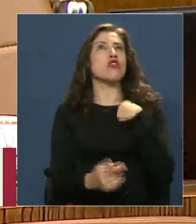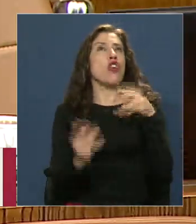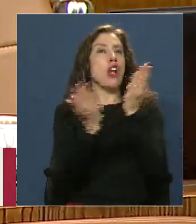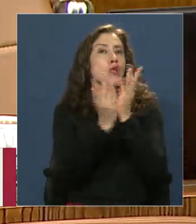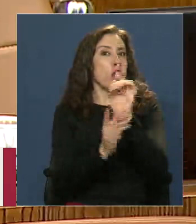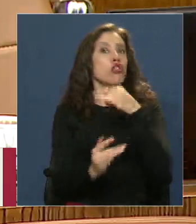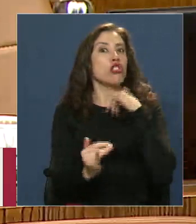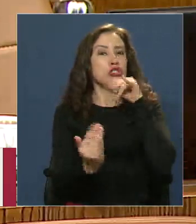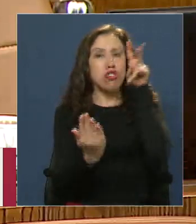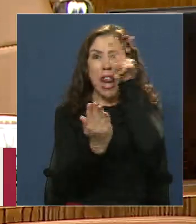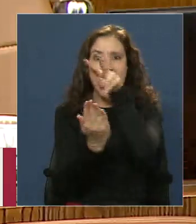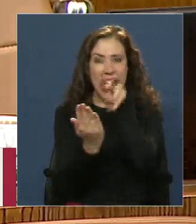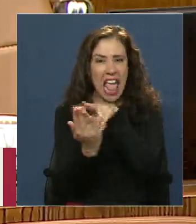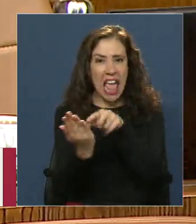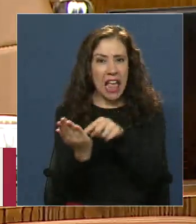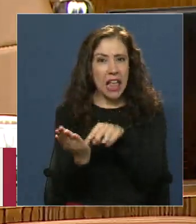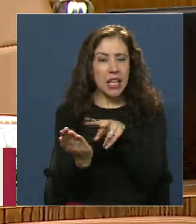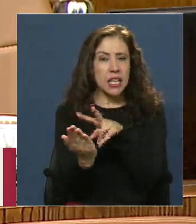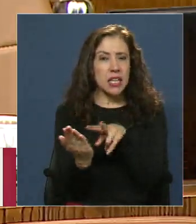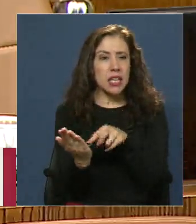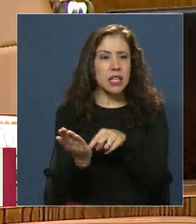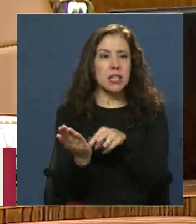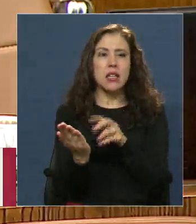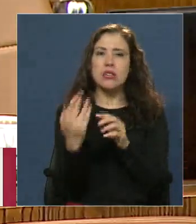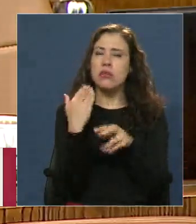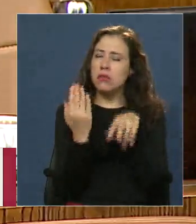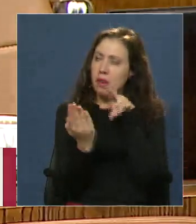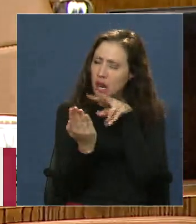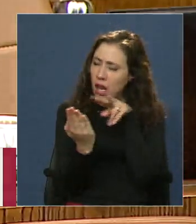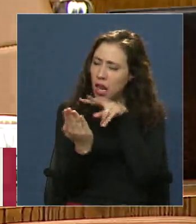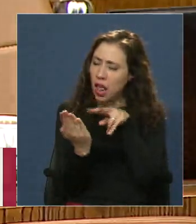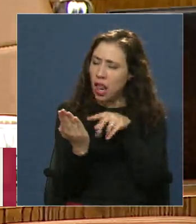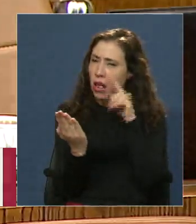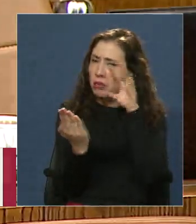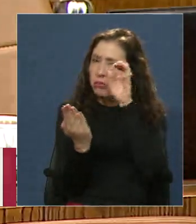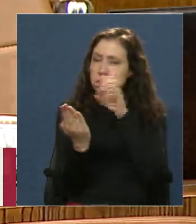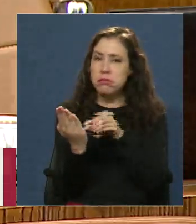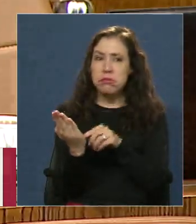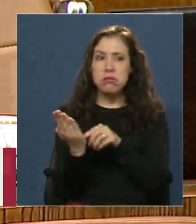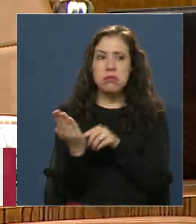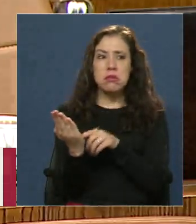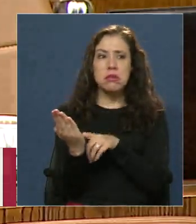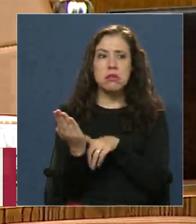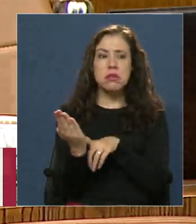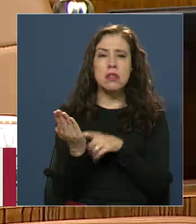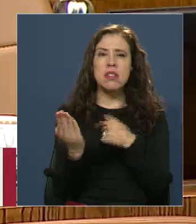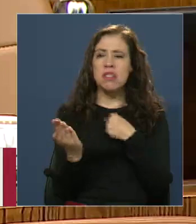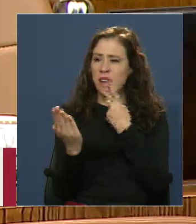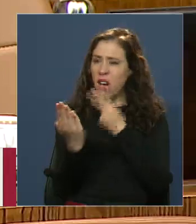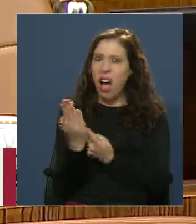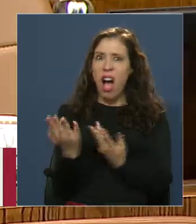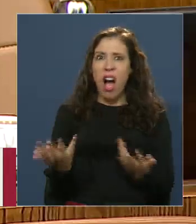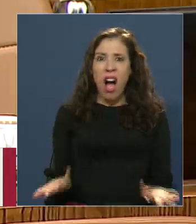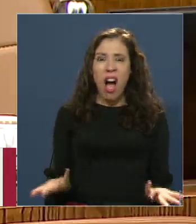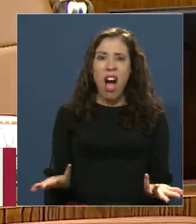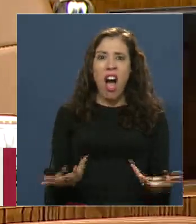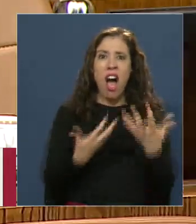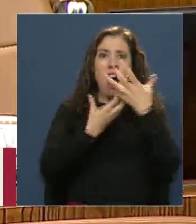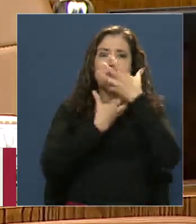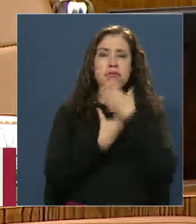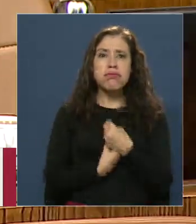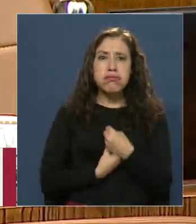estudiado. Lo leí. Y a medida que leía y leía y leía y leía, la decepción fue en